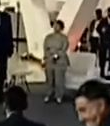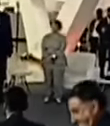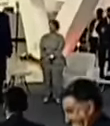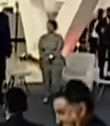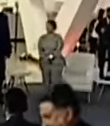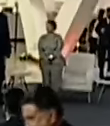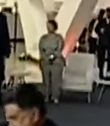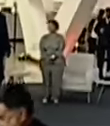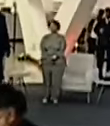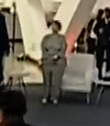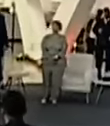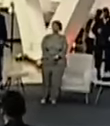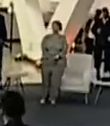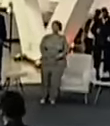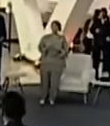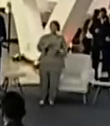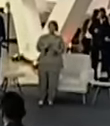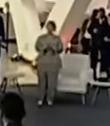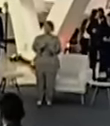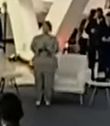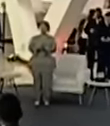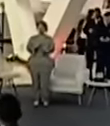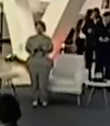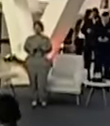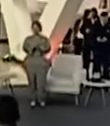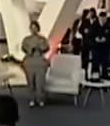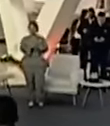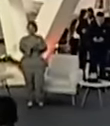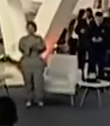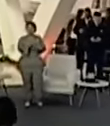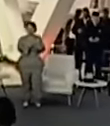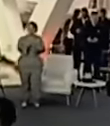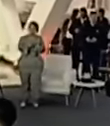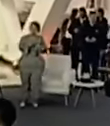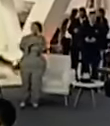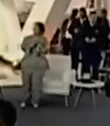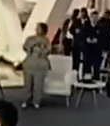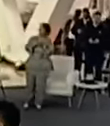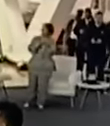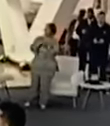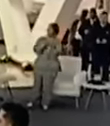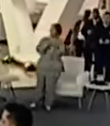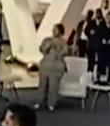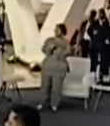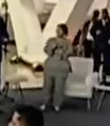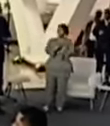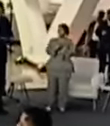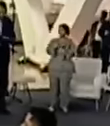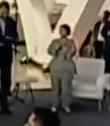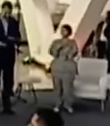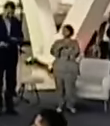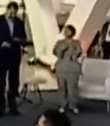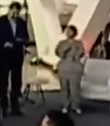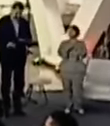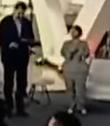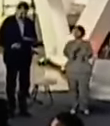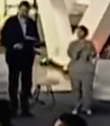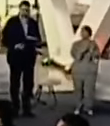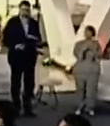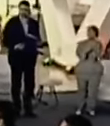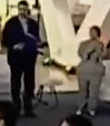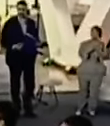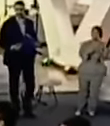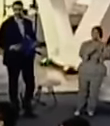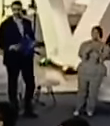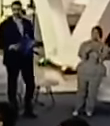Mirador Vuelta Canela. Recibe el ciudadano gobernador Rafael Lacaba, gobernador del estado Carabobo, y Janet Villasana, directora